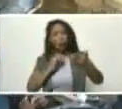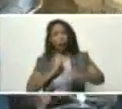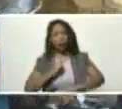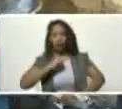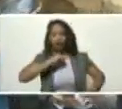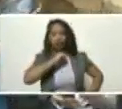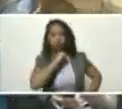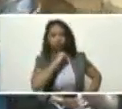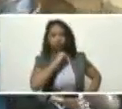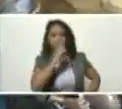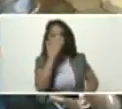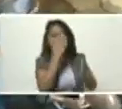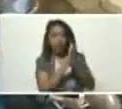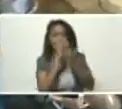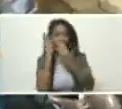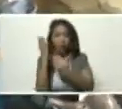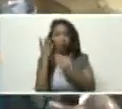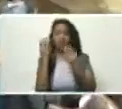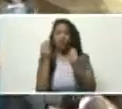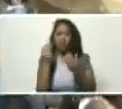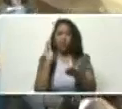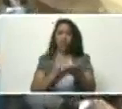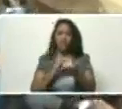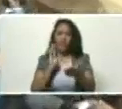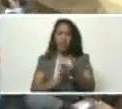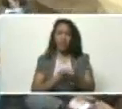él muchas veces.